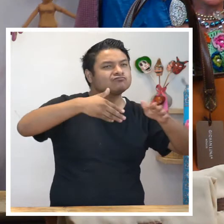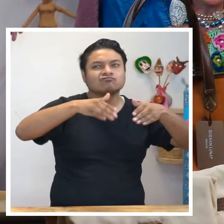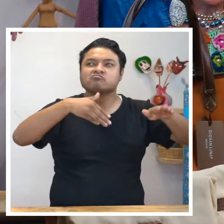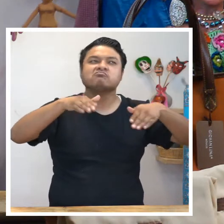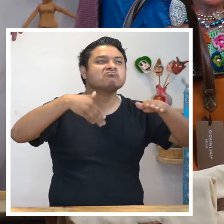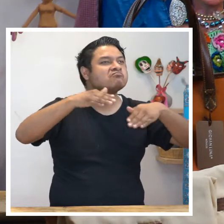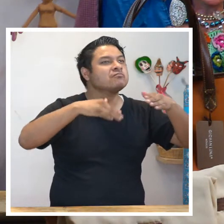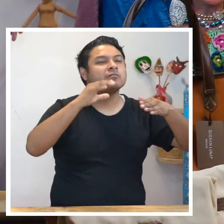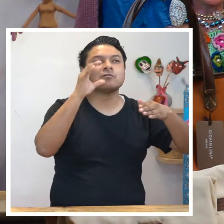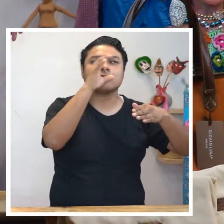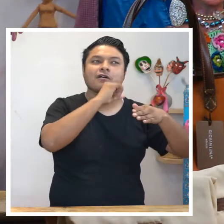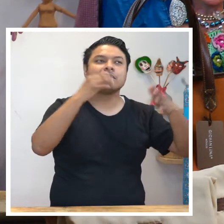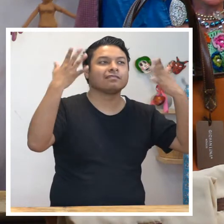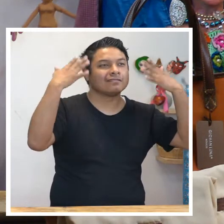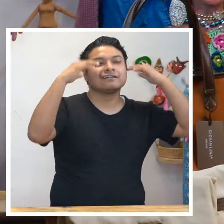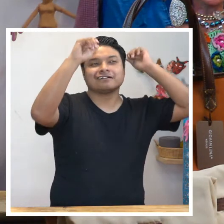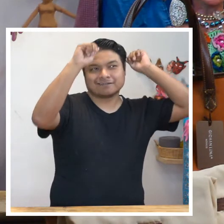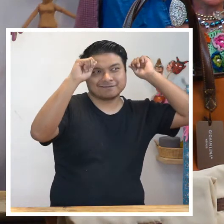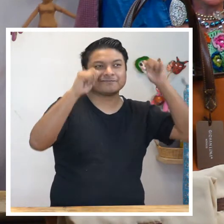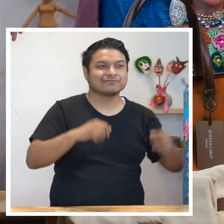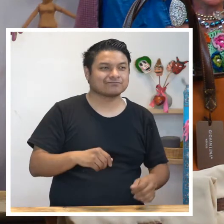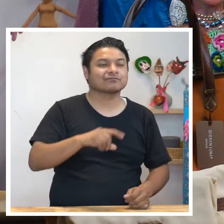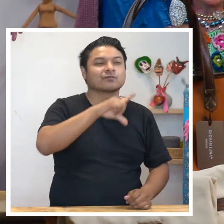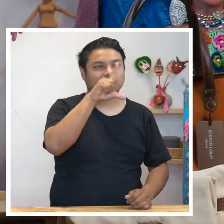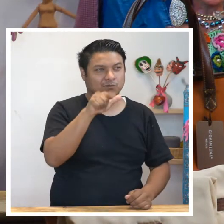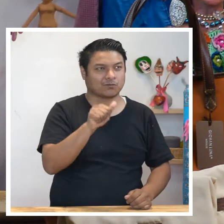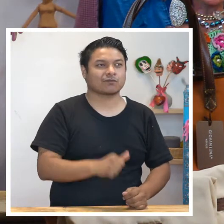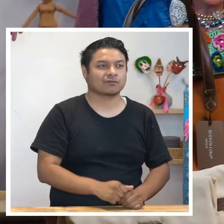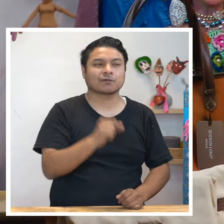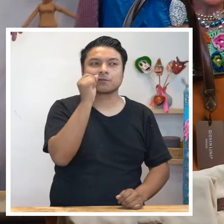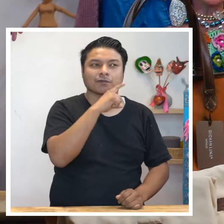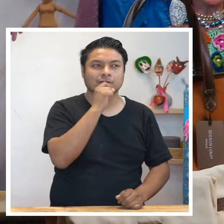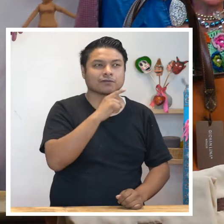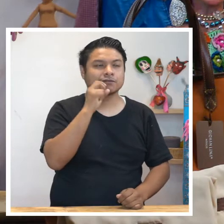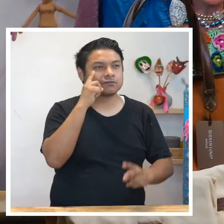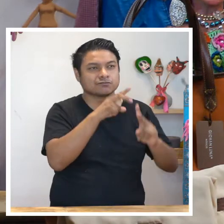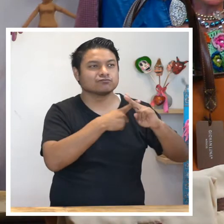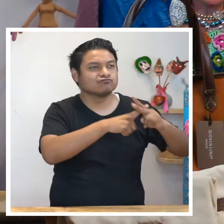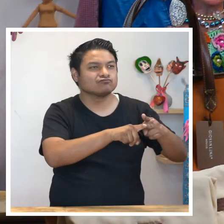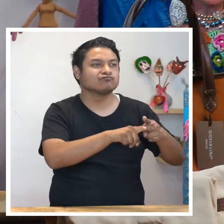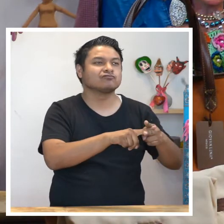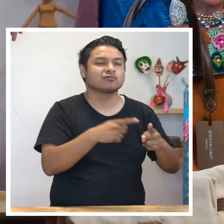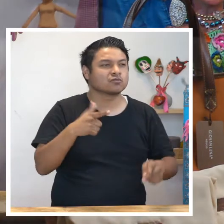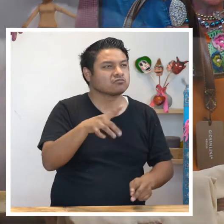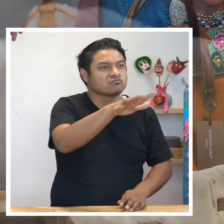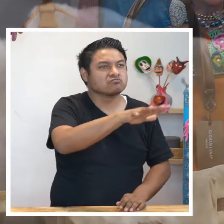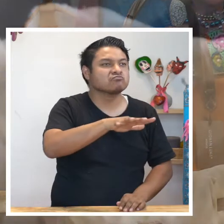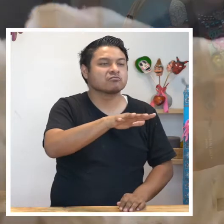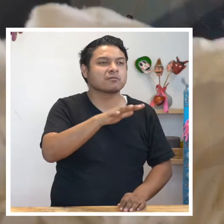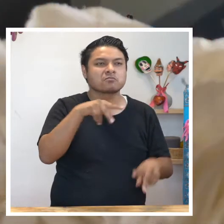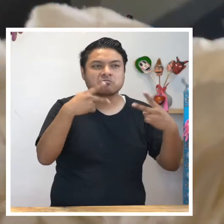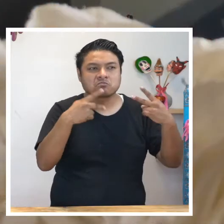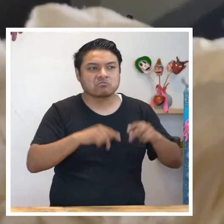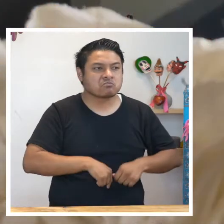las cosas de mariconeras, algunas sobaqueras, zapatos. Me preguntaban mucho que si iba a vender zapatos.